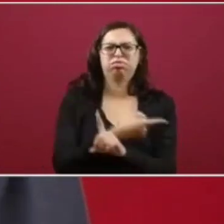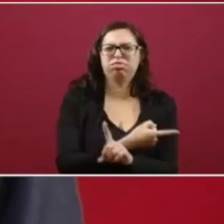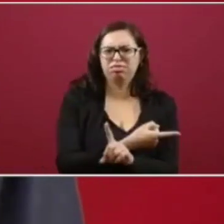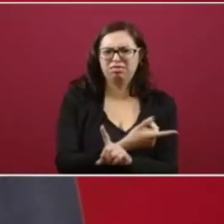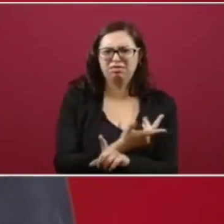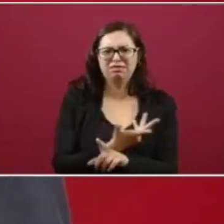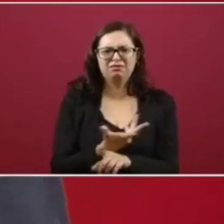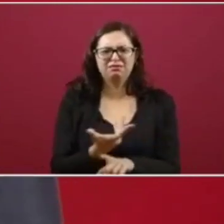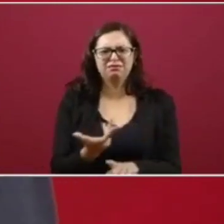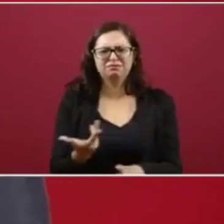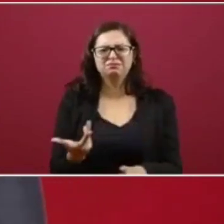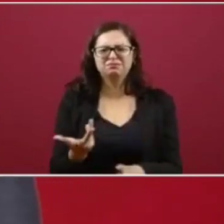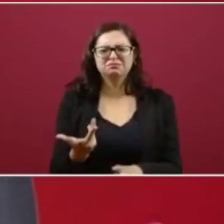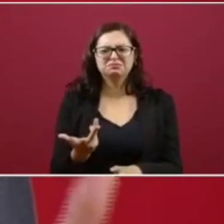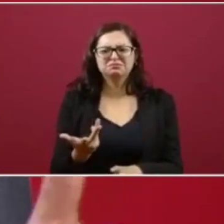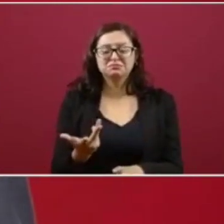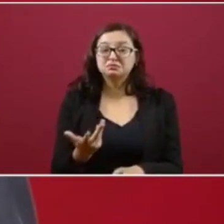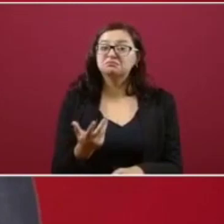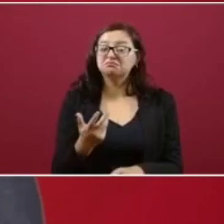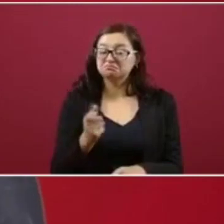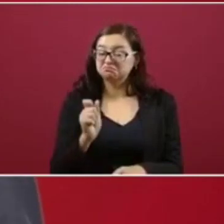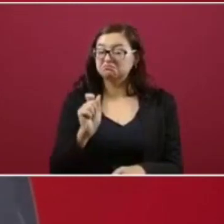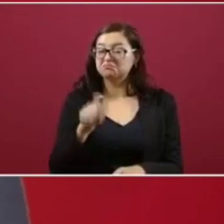lo considero